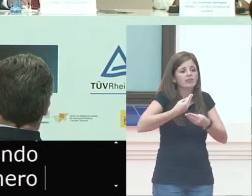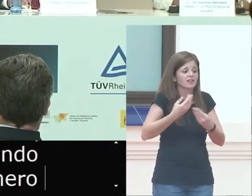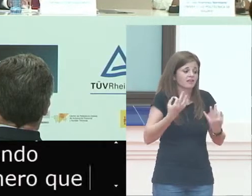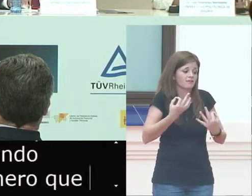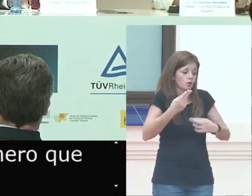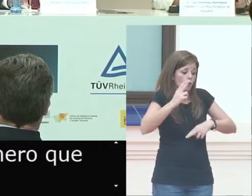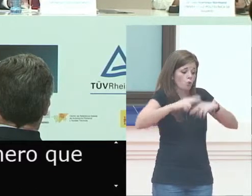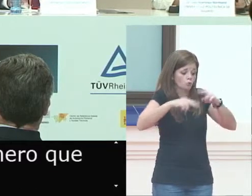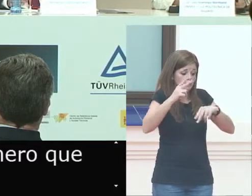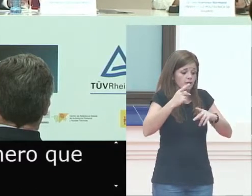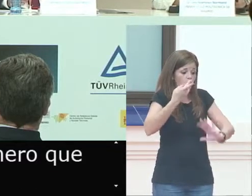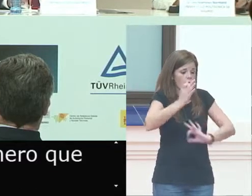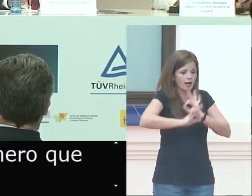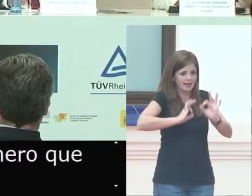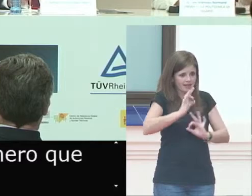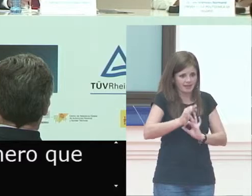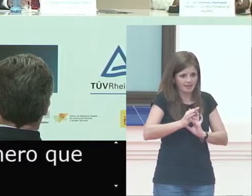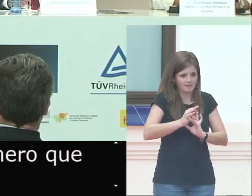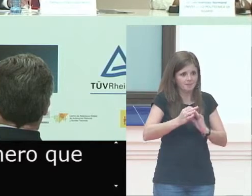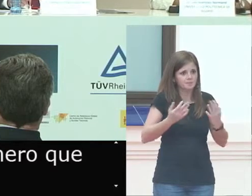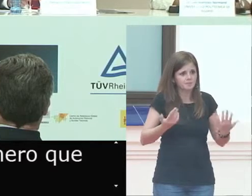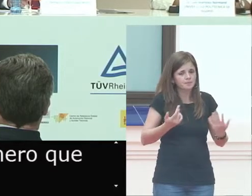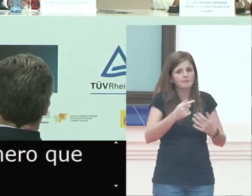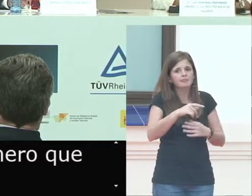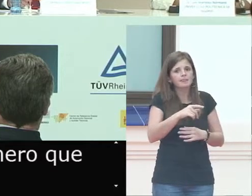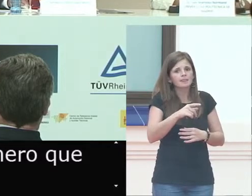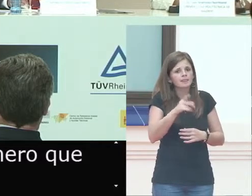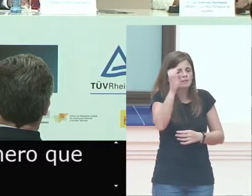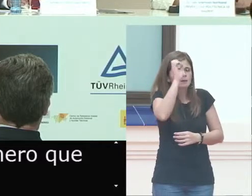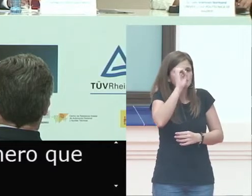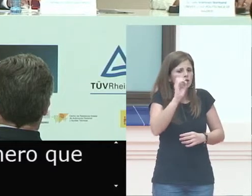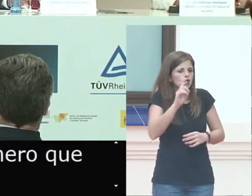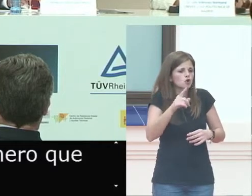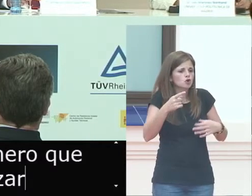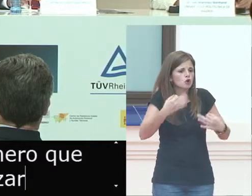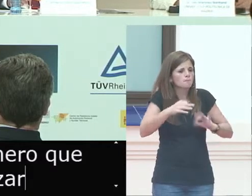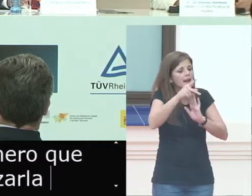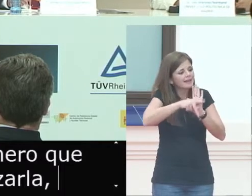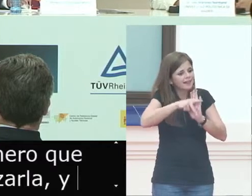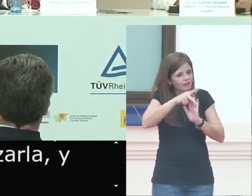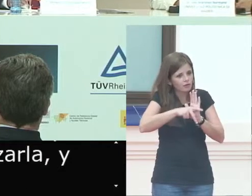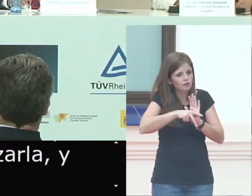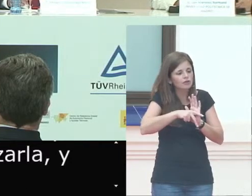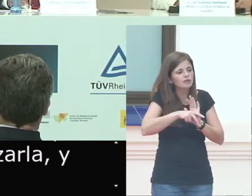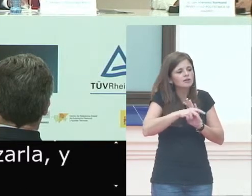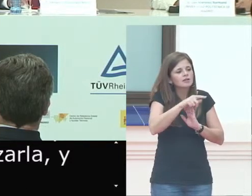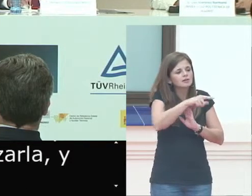construirla y organizarla. Y desde el punto de vista de la normalización, me gustaría que Fernando nos